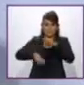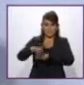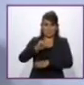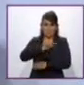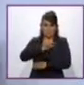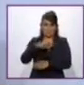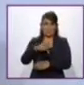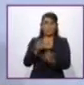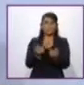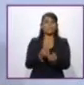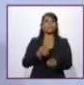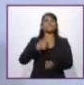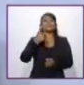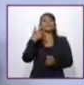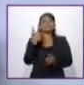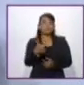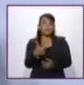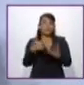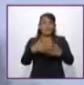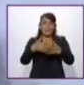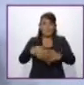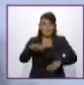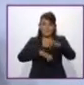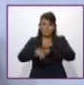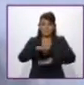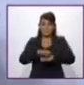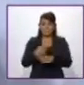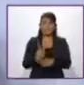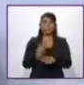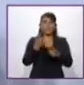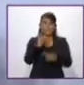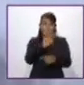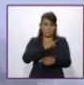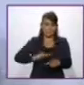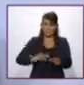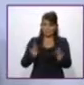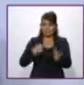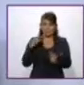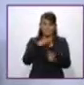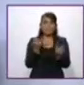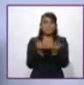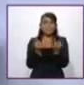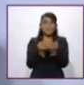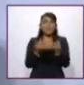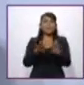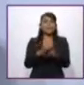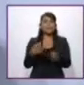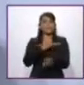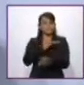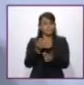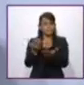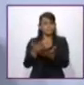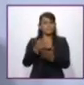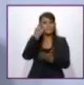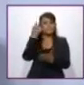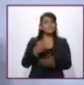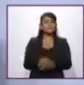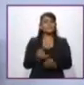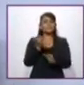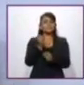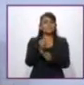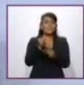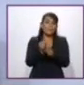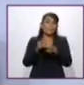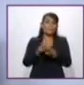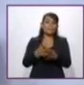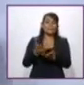día en mi municipio y se hizo gracias a las condiciones que se le dio para que llegara esa inversión que ayuda